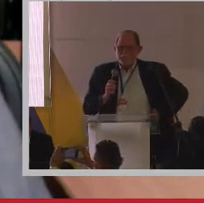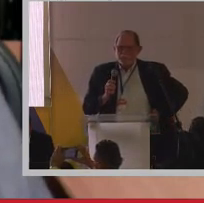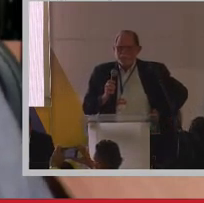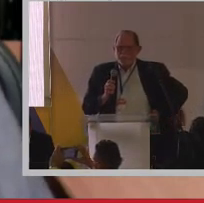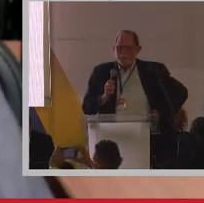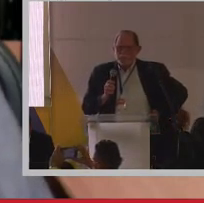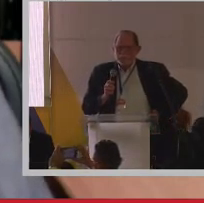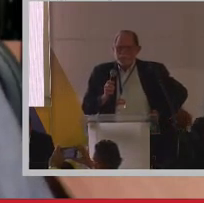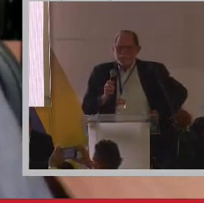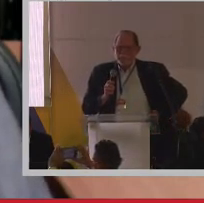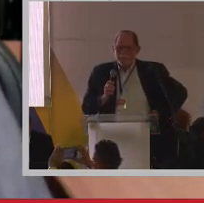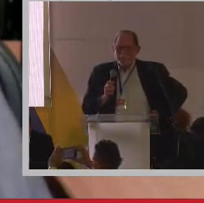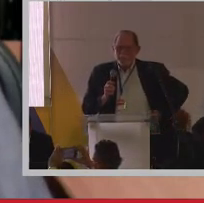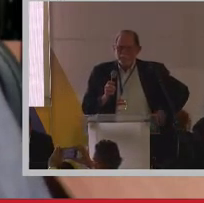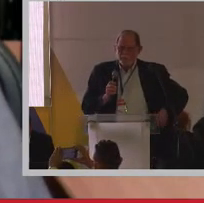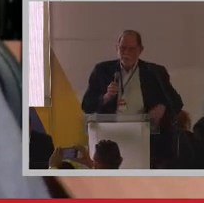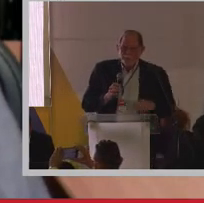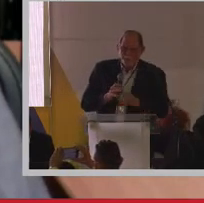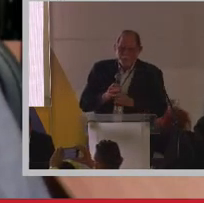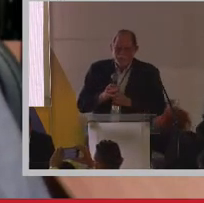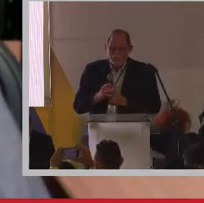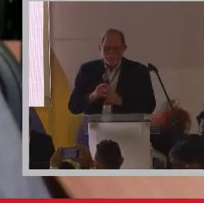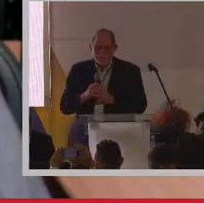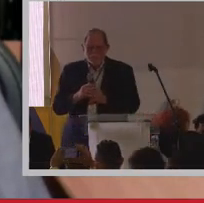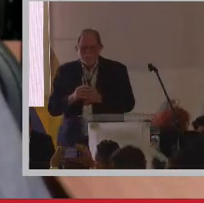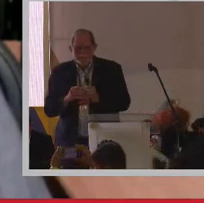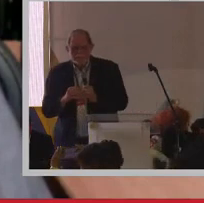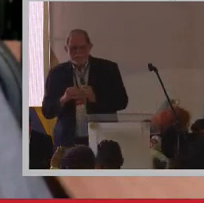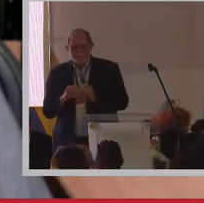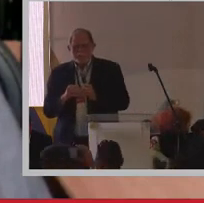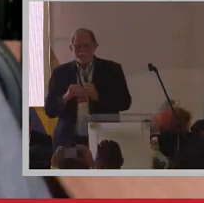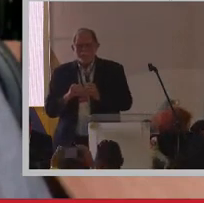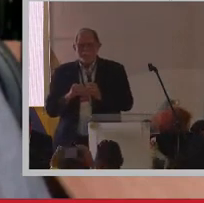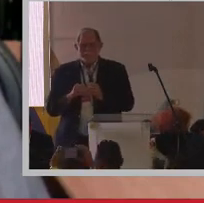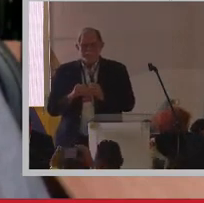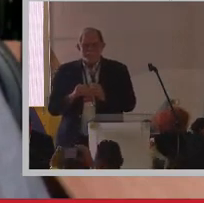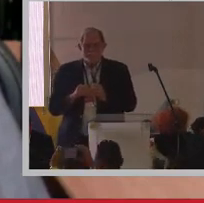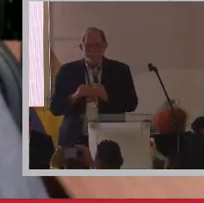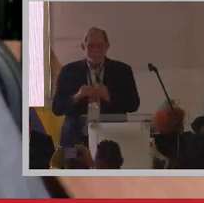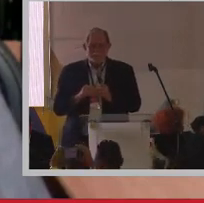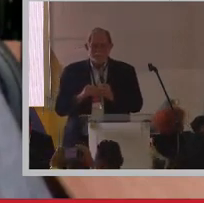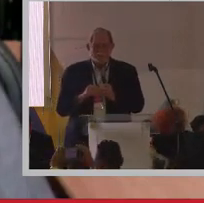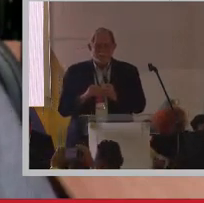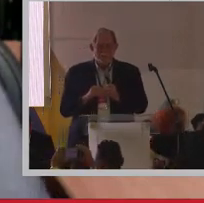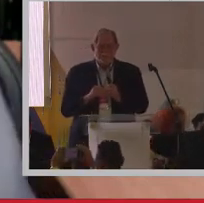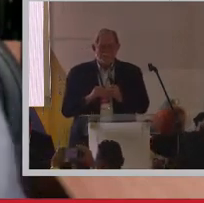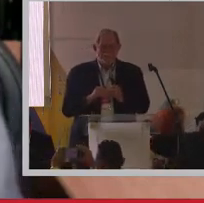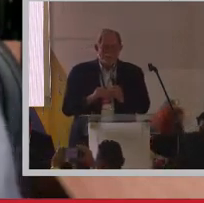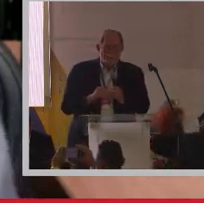democracy in all social institutions, whatever their scale.